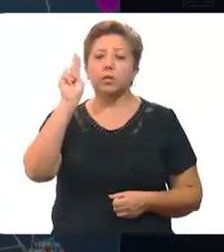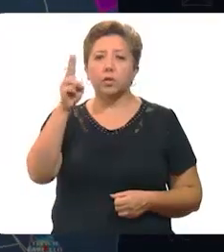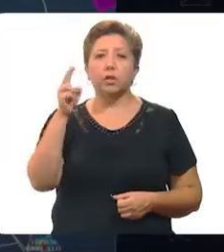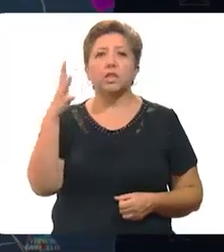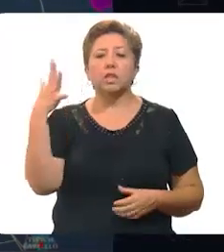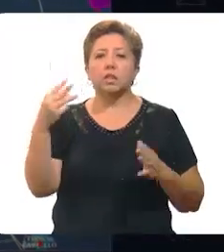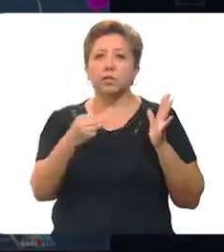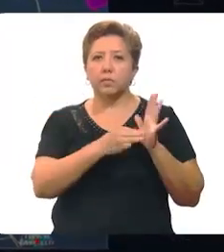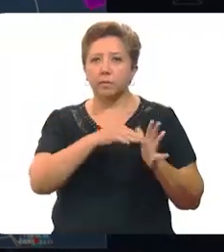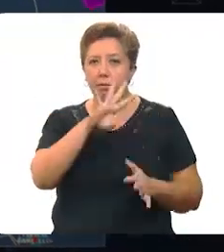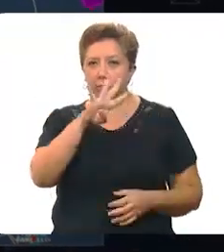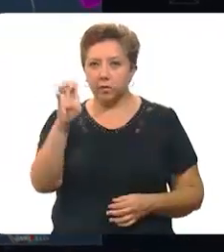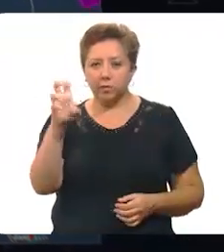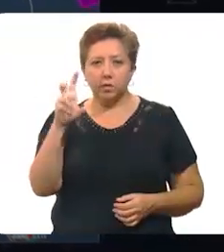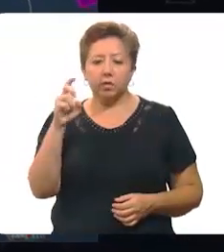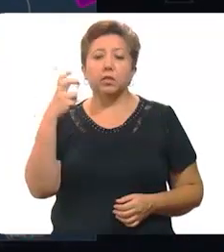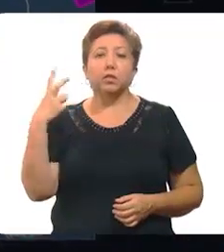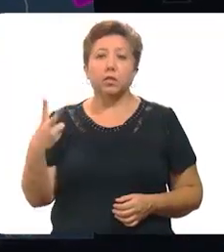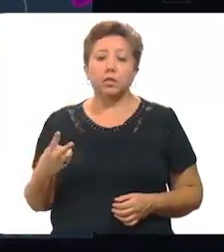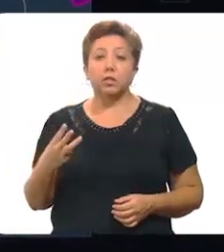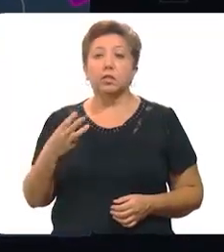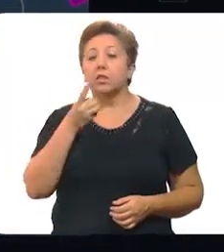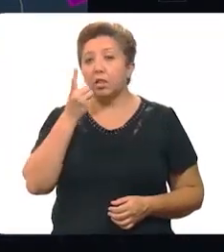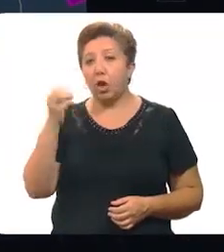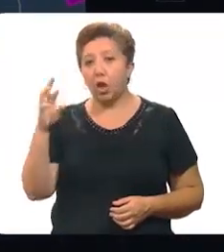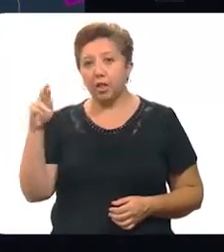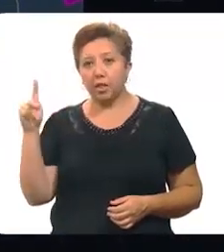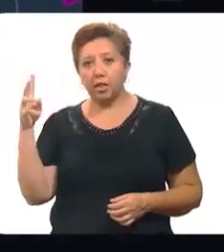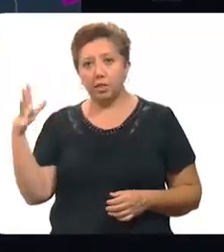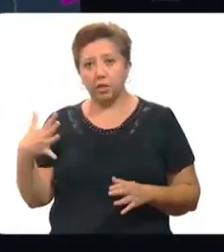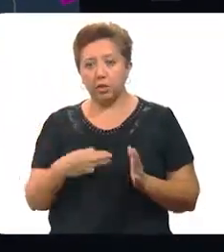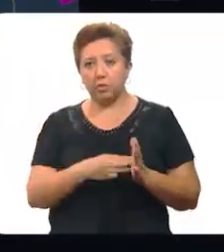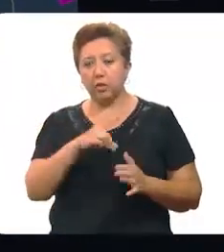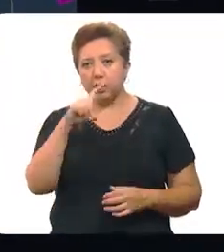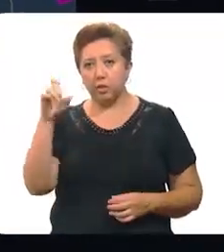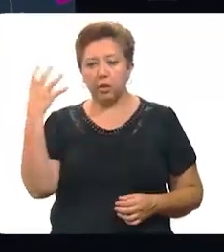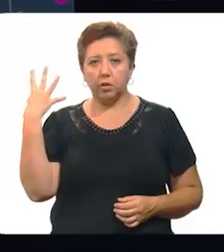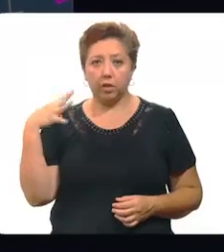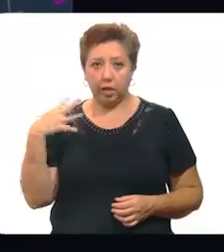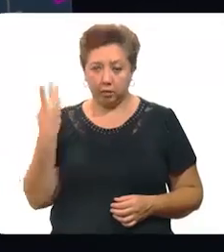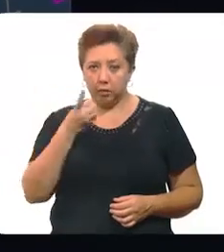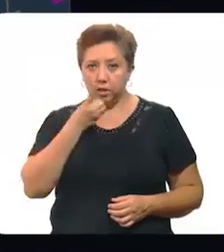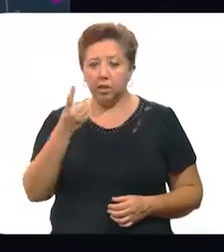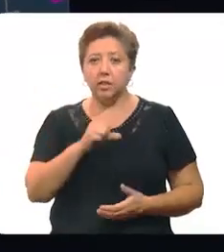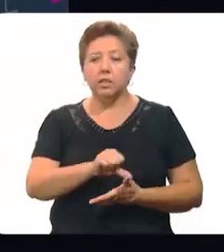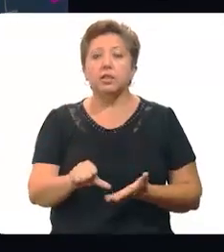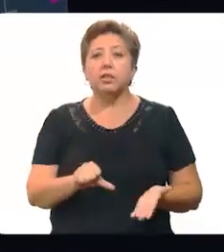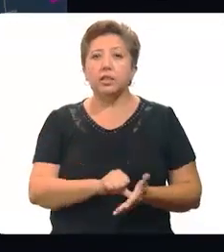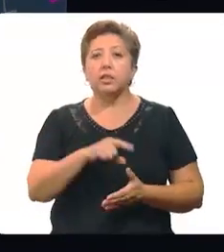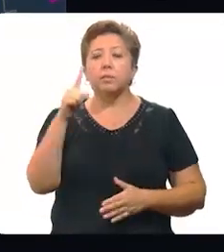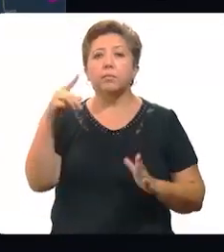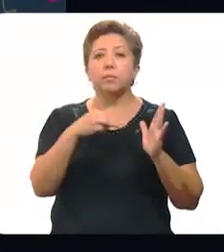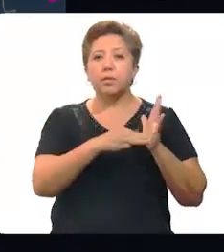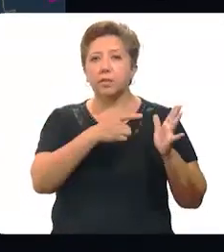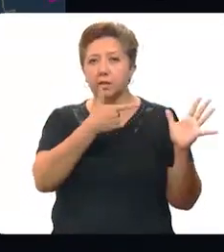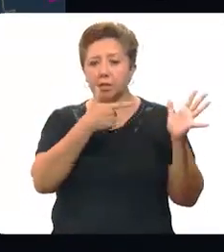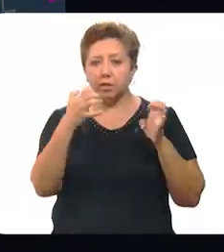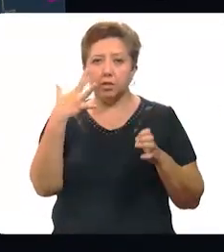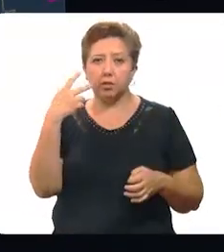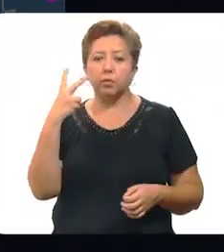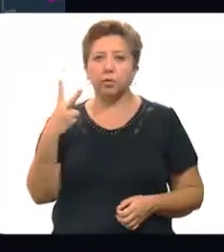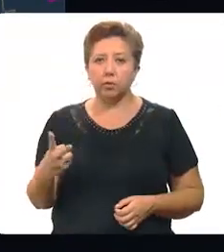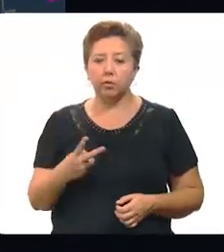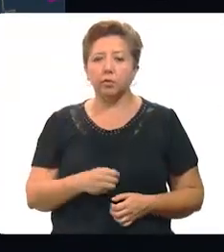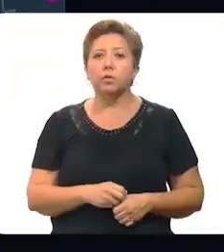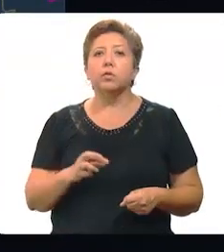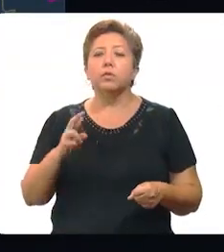norte 5.433, en la zona oriente 5.114, en la zona centro 1.752,